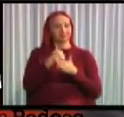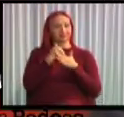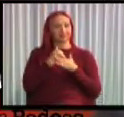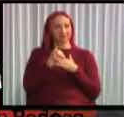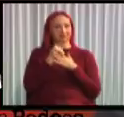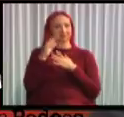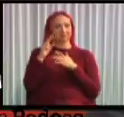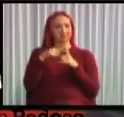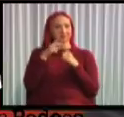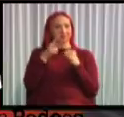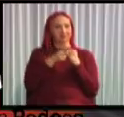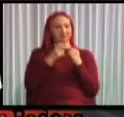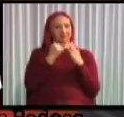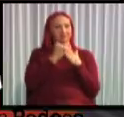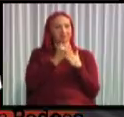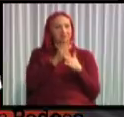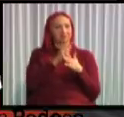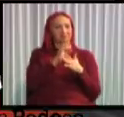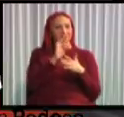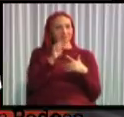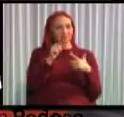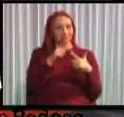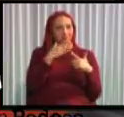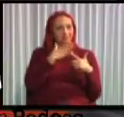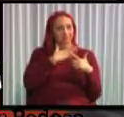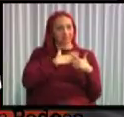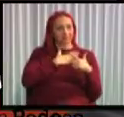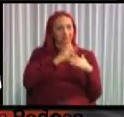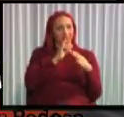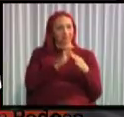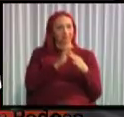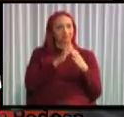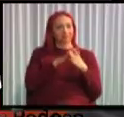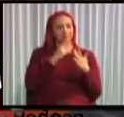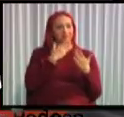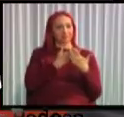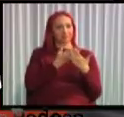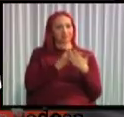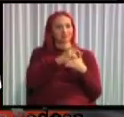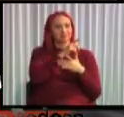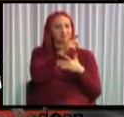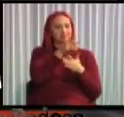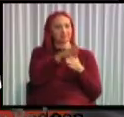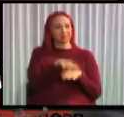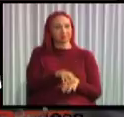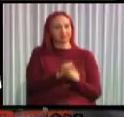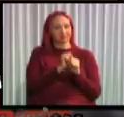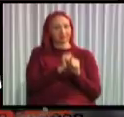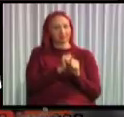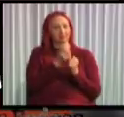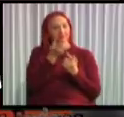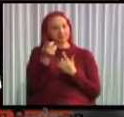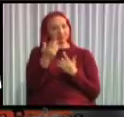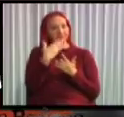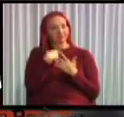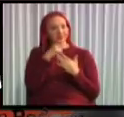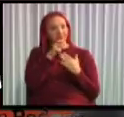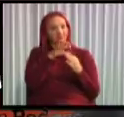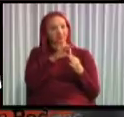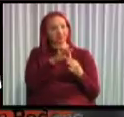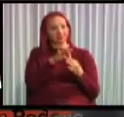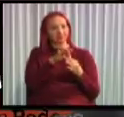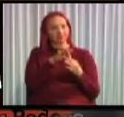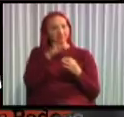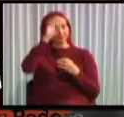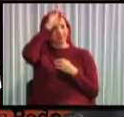Rolando en la primera vez, a Rolando Fonseca y a mi persona, a Düsseldorf, a una prueba. Ajá. Y él fue el que consiguió que a mí me ficharan en